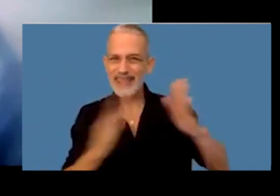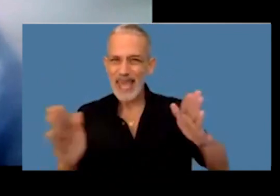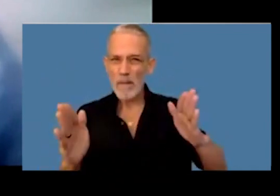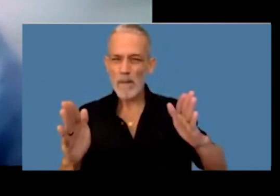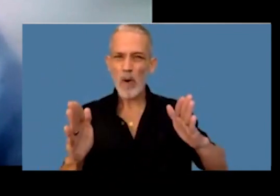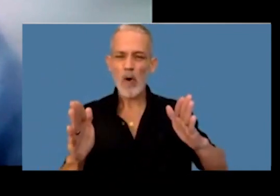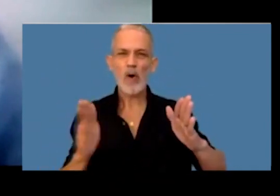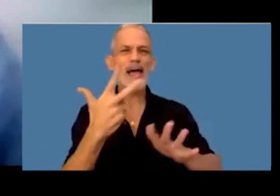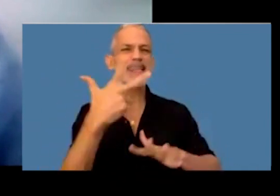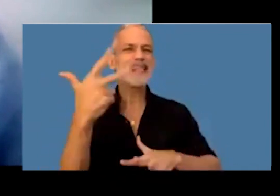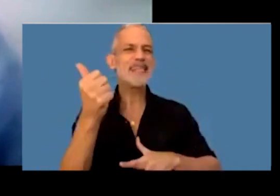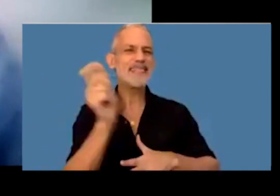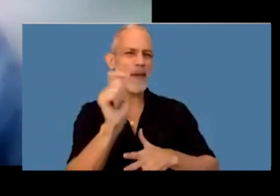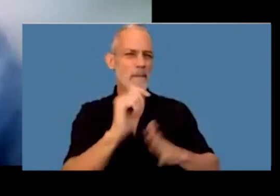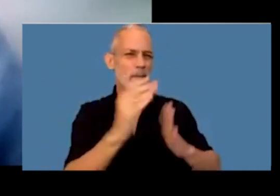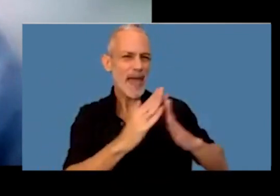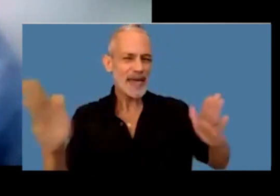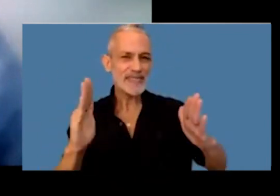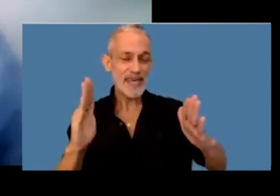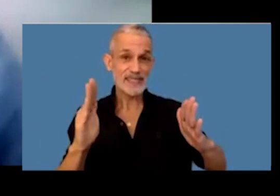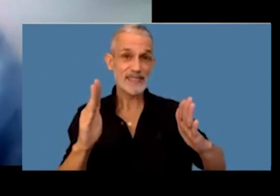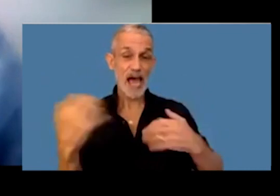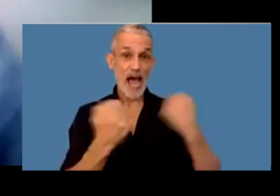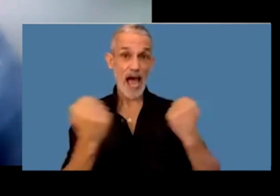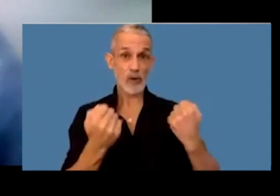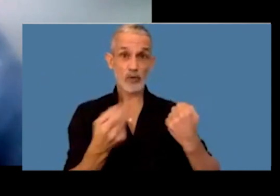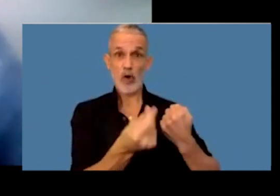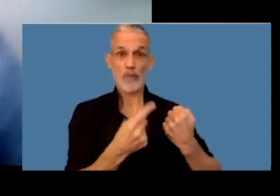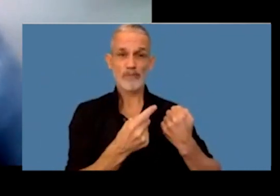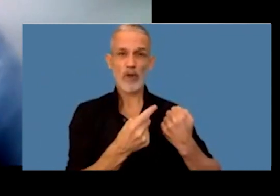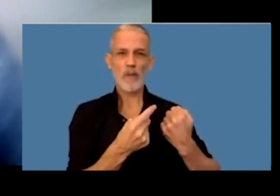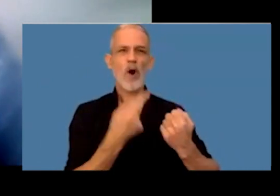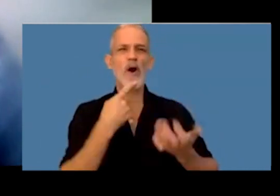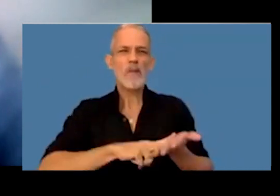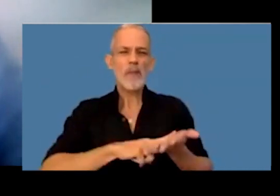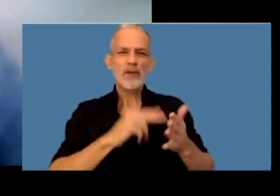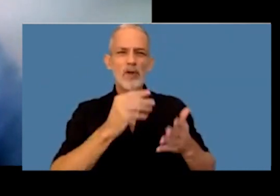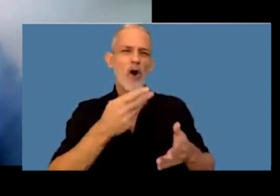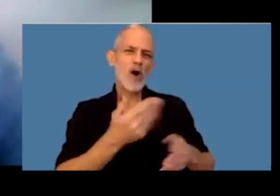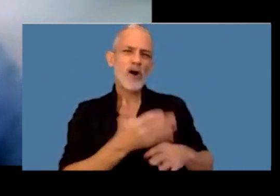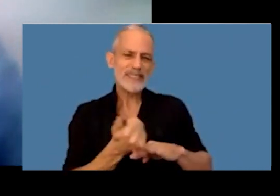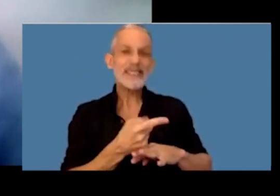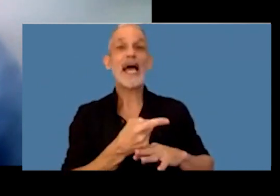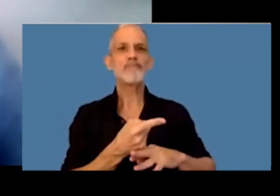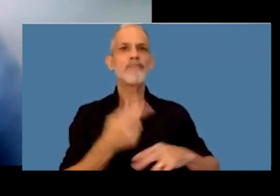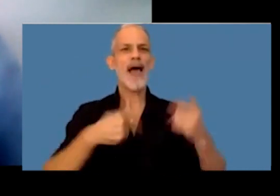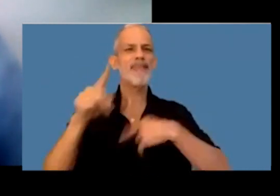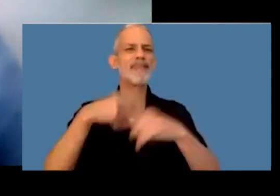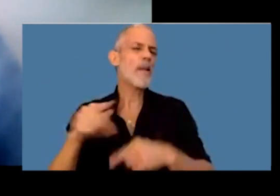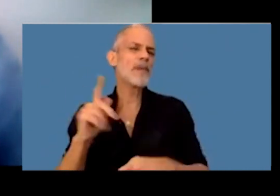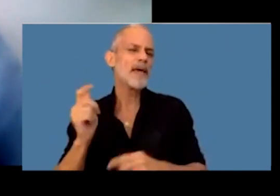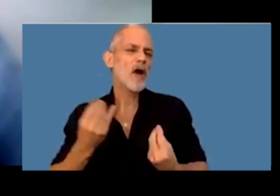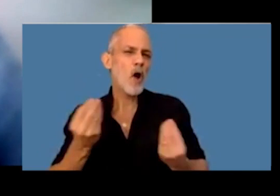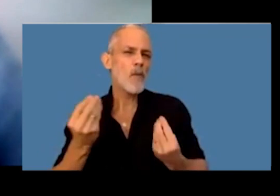36 meses del vehículo que adquirió a través de la franquicia. Todos esos trámites los realizamos desde la Dirección